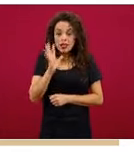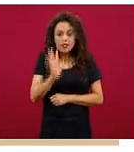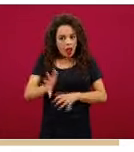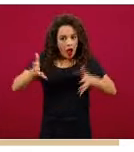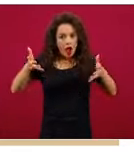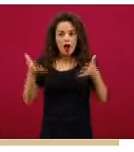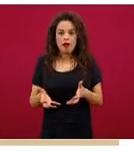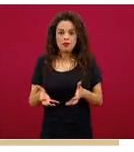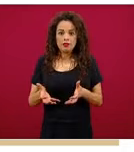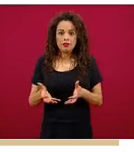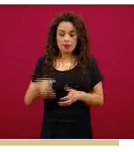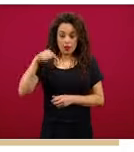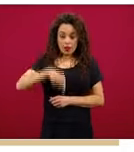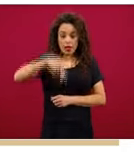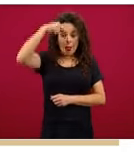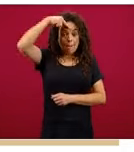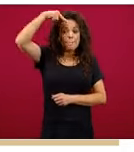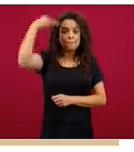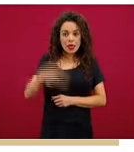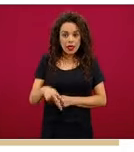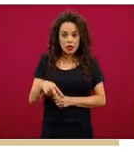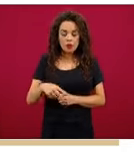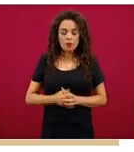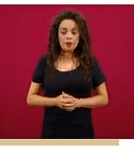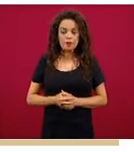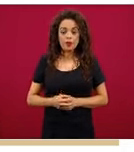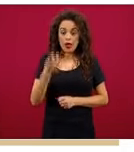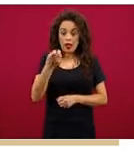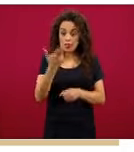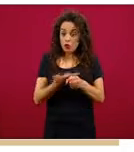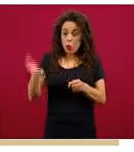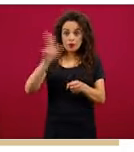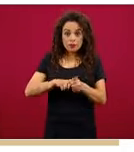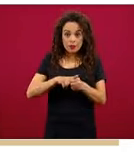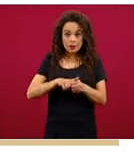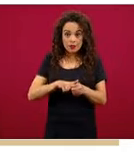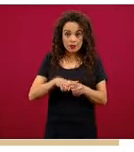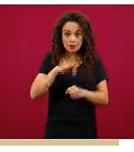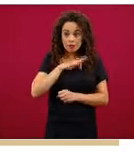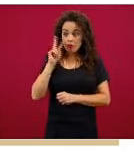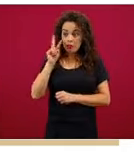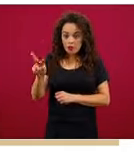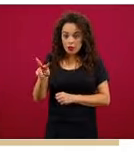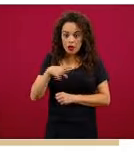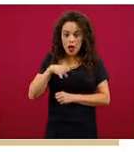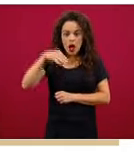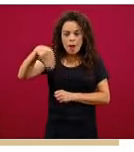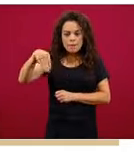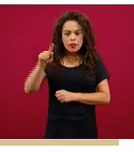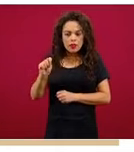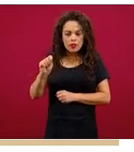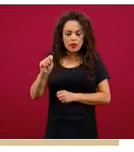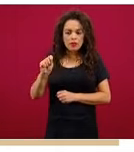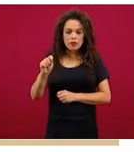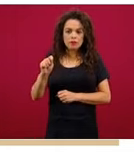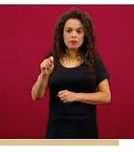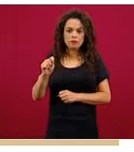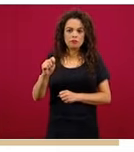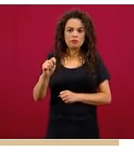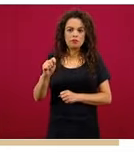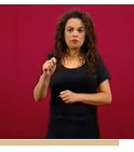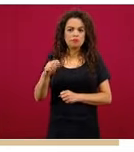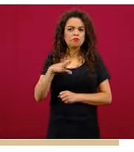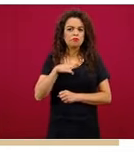ya en México. Entonces, este hospital del lado derecho, ustedes pueden ver un MT que tiene